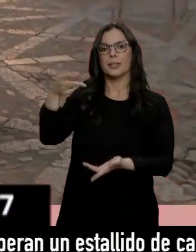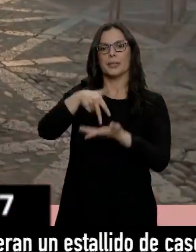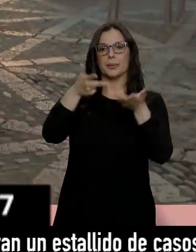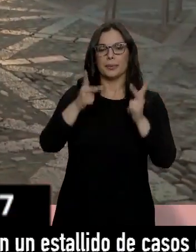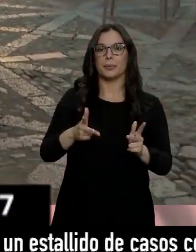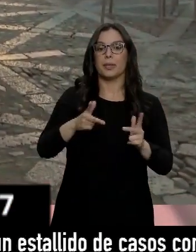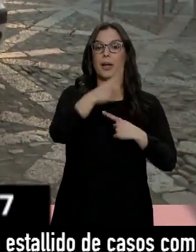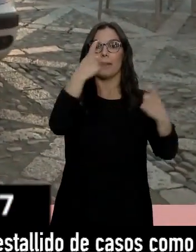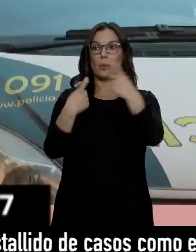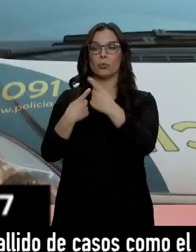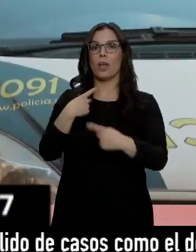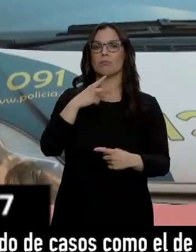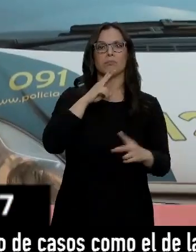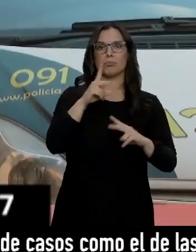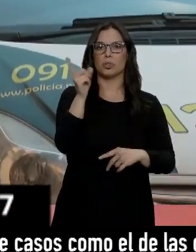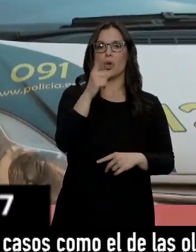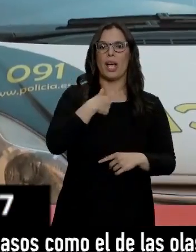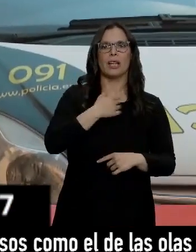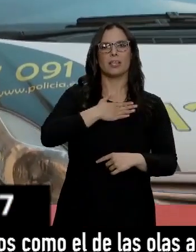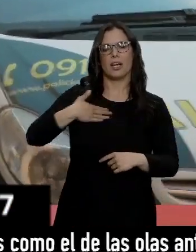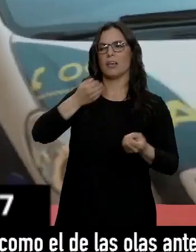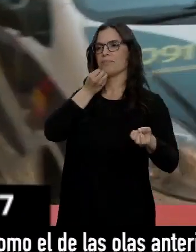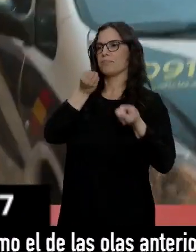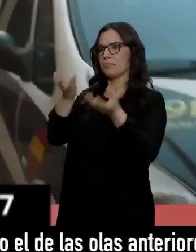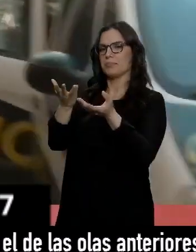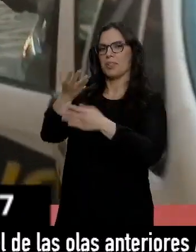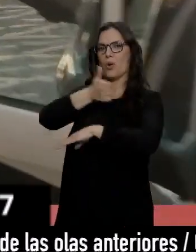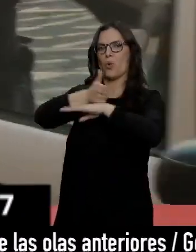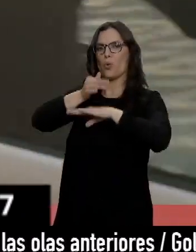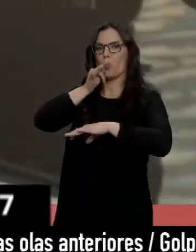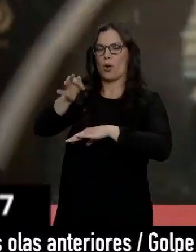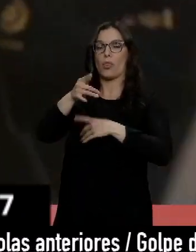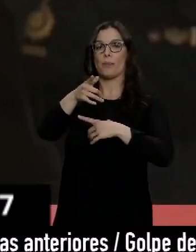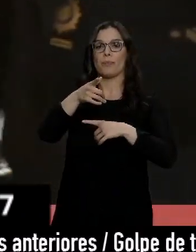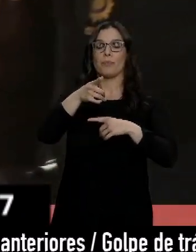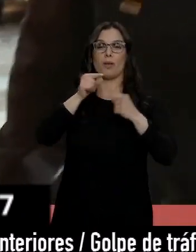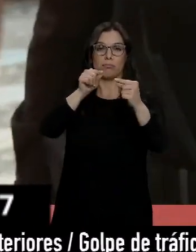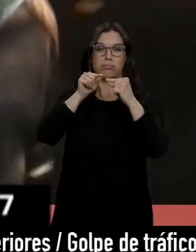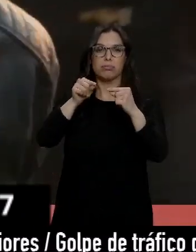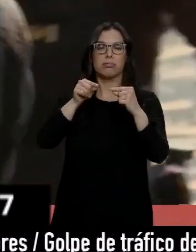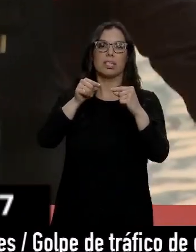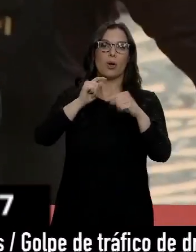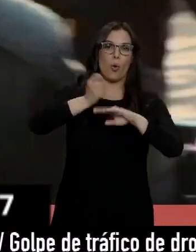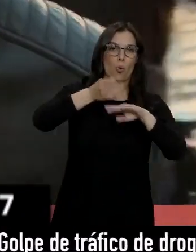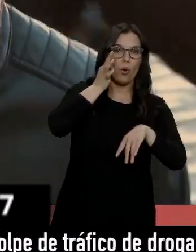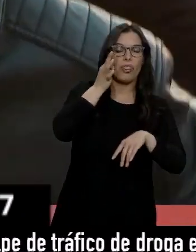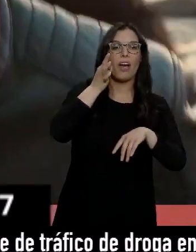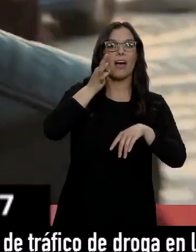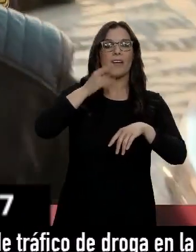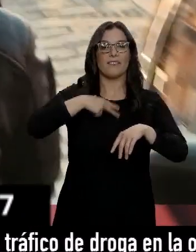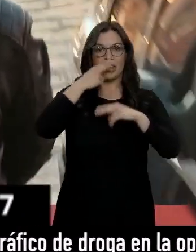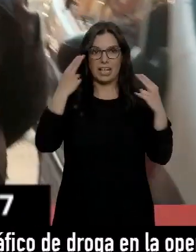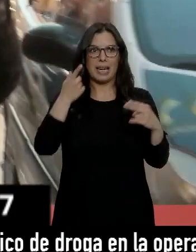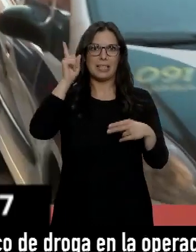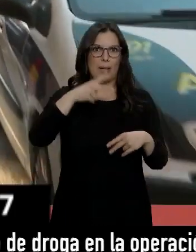a las preguntas de las partes se ha querido dirigir él al jurado popular. Tras un rifirrafe con la jueza, con la fiscal y con su propia abogada, en el